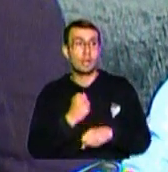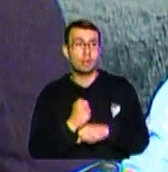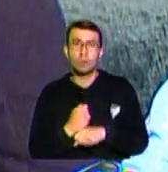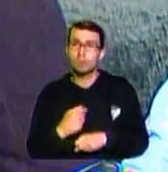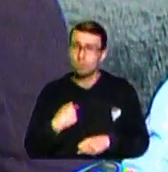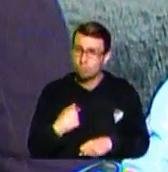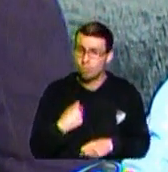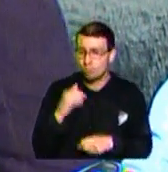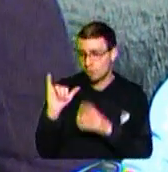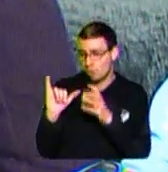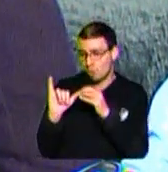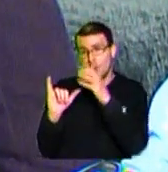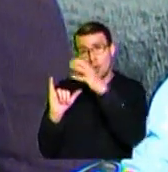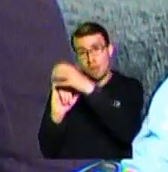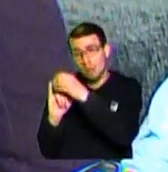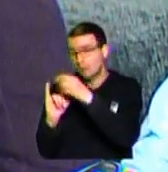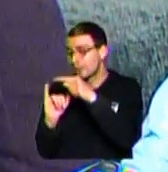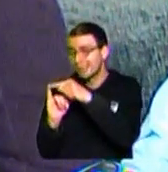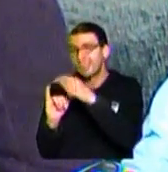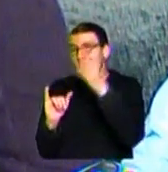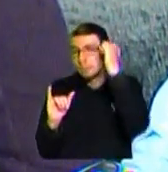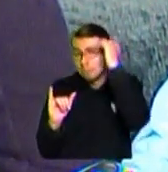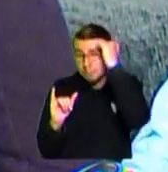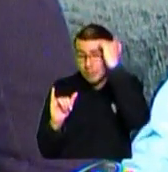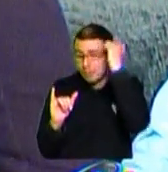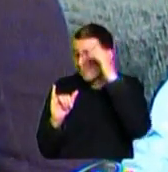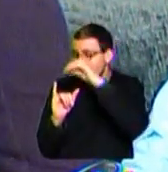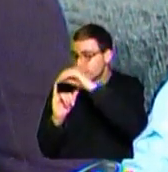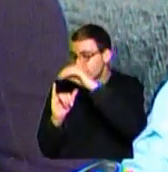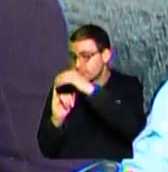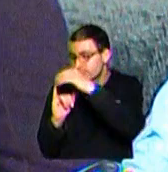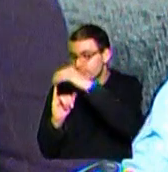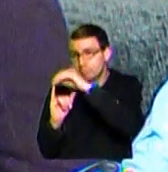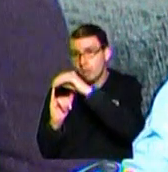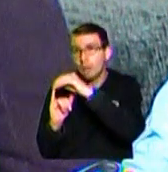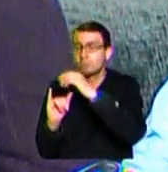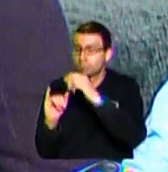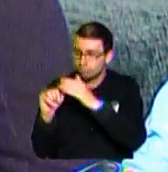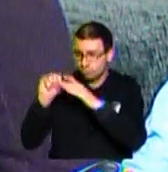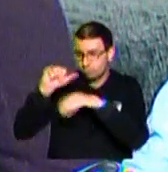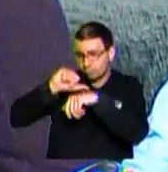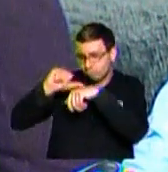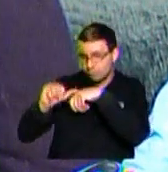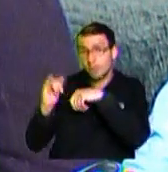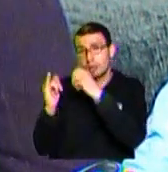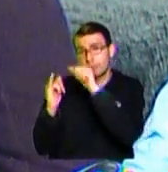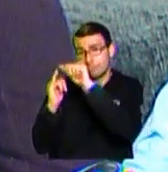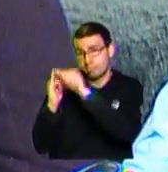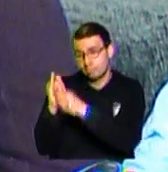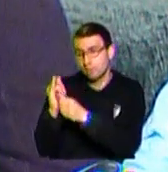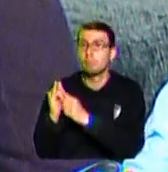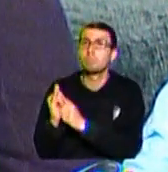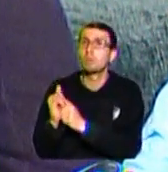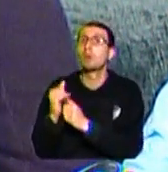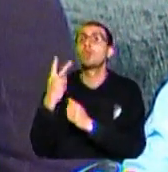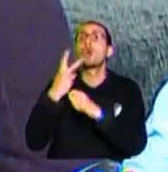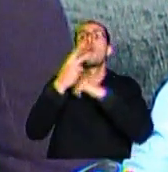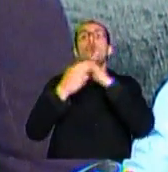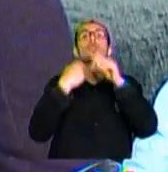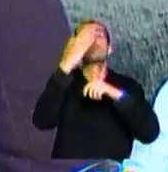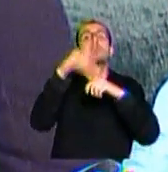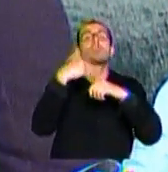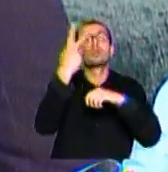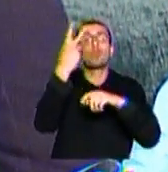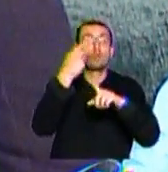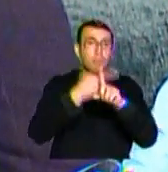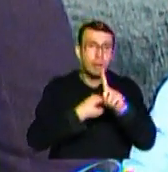los ovarios. A los 6 meses después de la operación yo seguí sangrando y seguí pues con el mismo